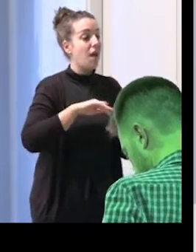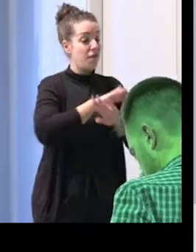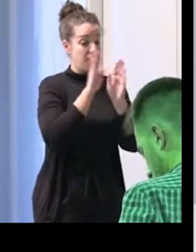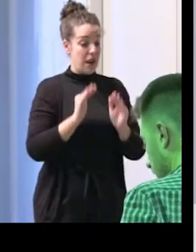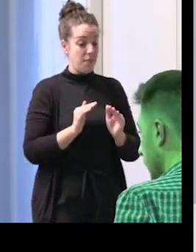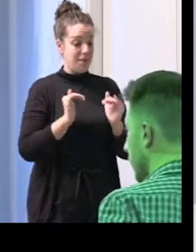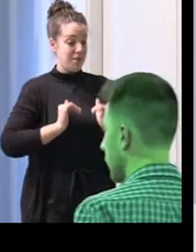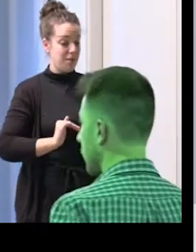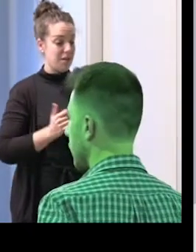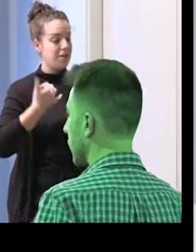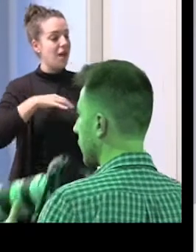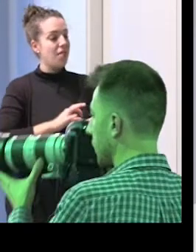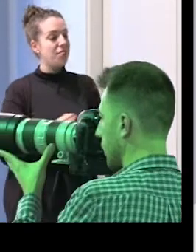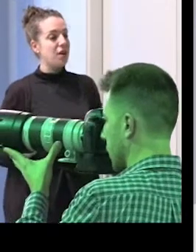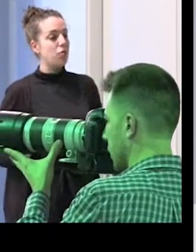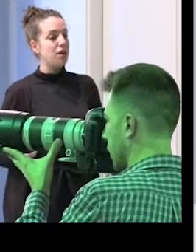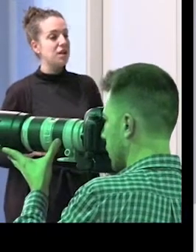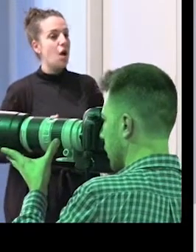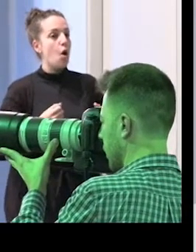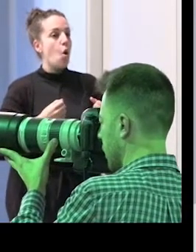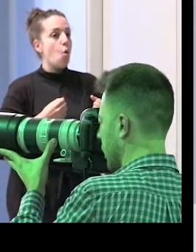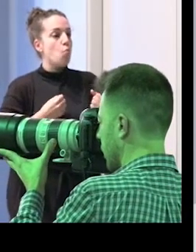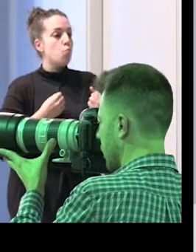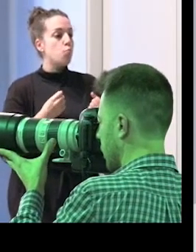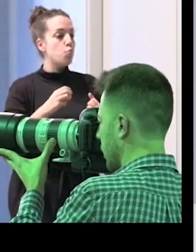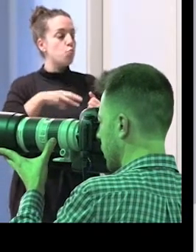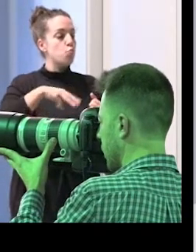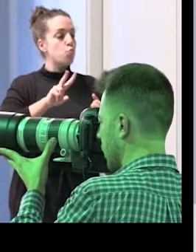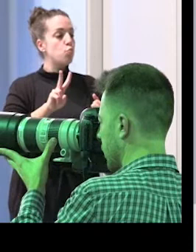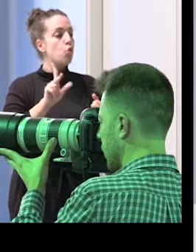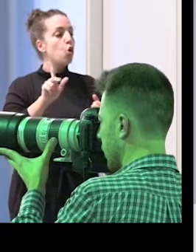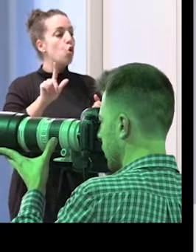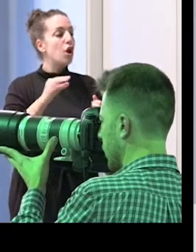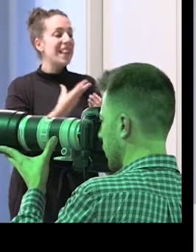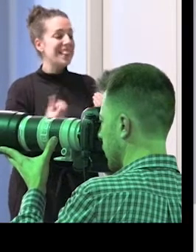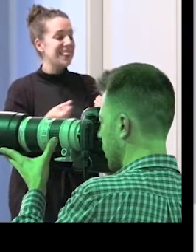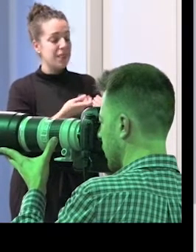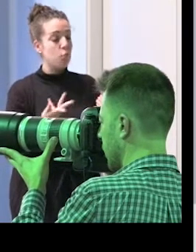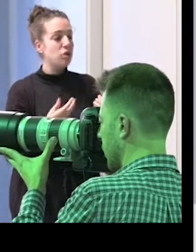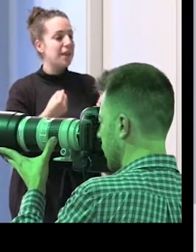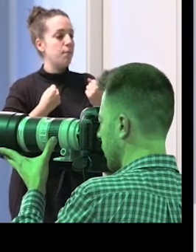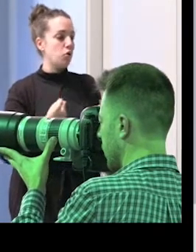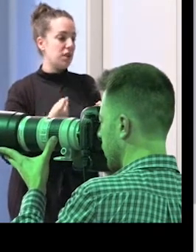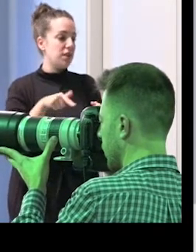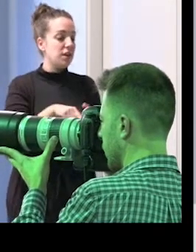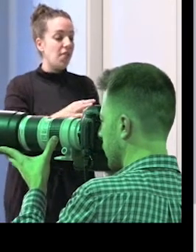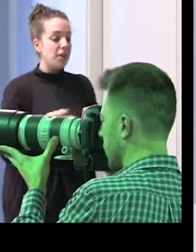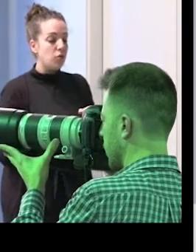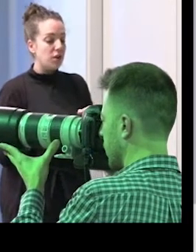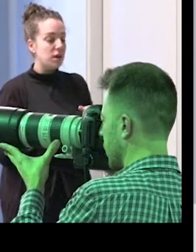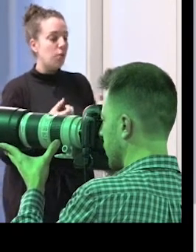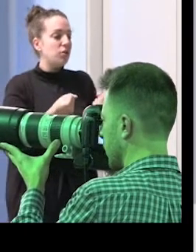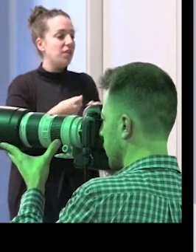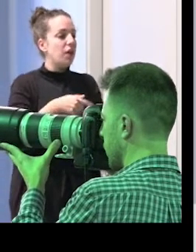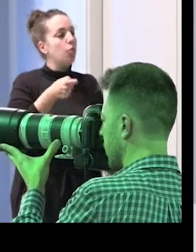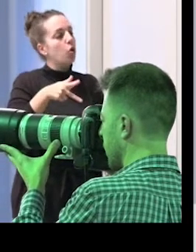abajo, está lo que se llaman células multipotentes. Estas células generalmente están alocadas en distintos tejidos y tienen un potencial más limitado.